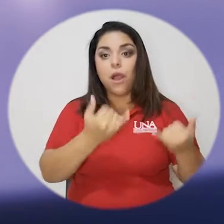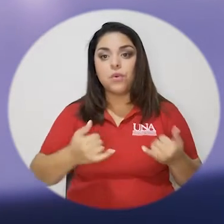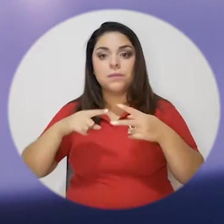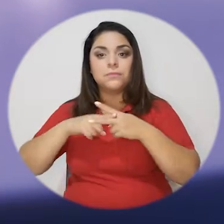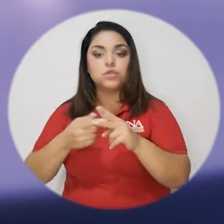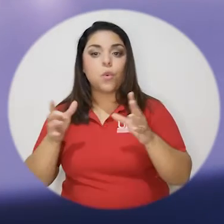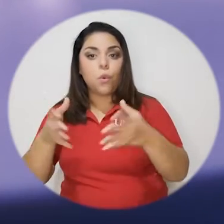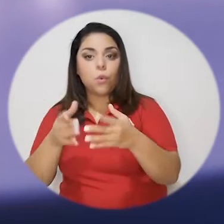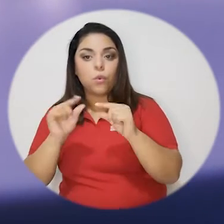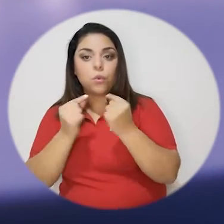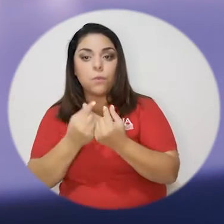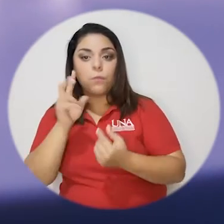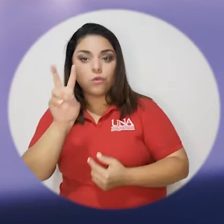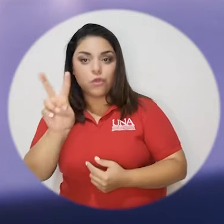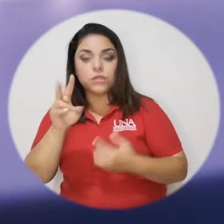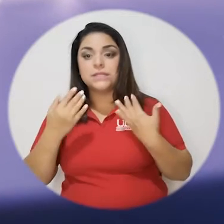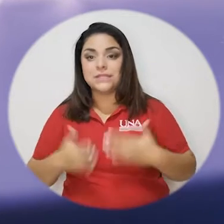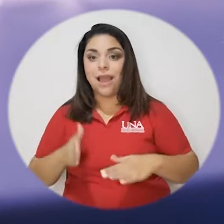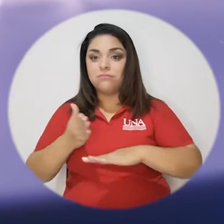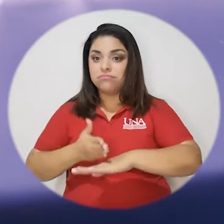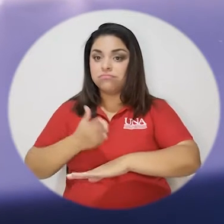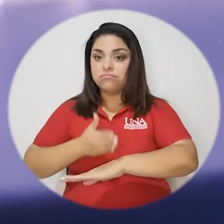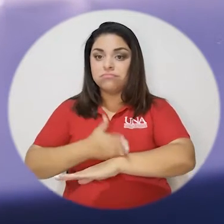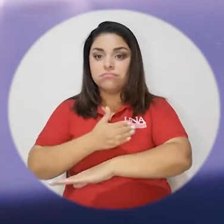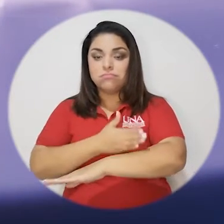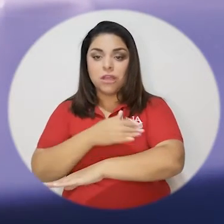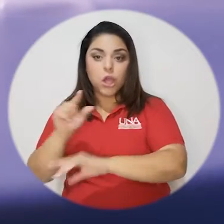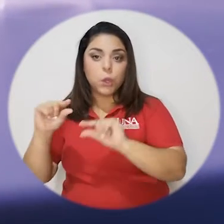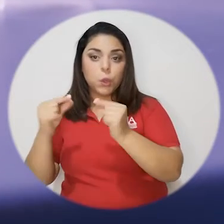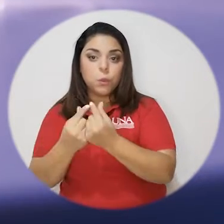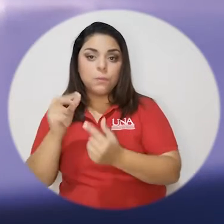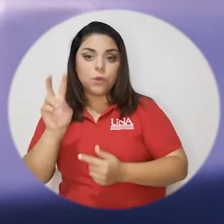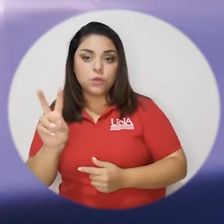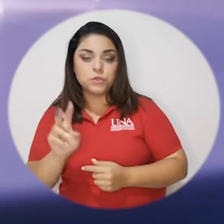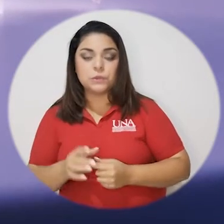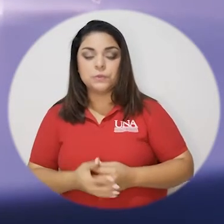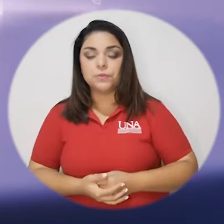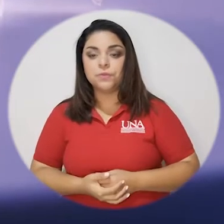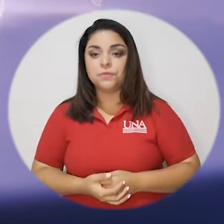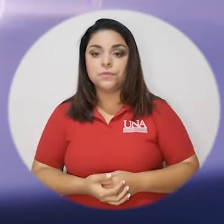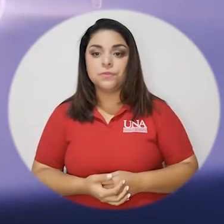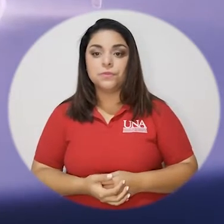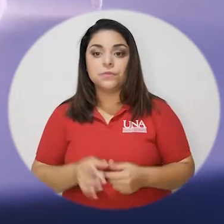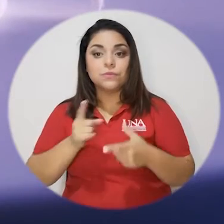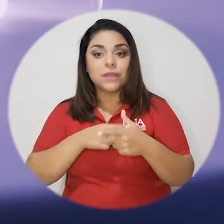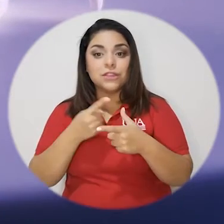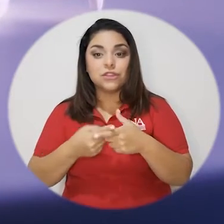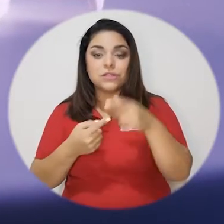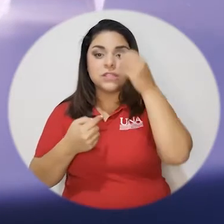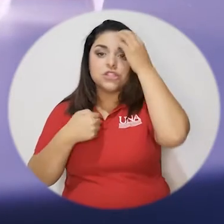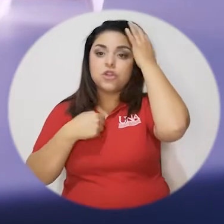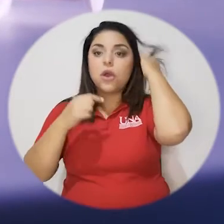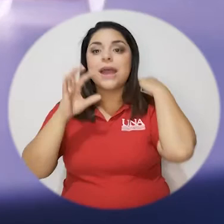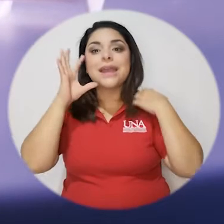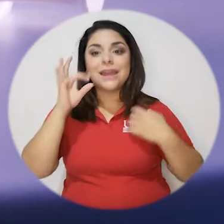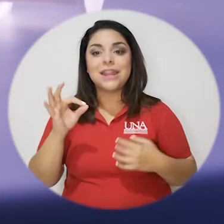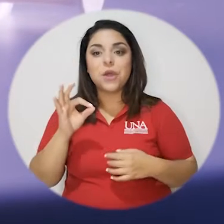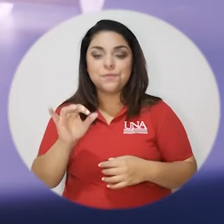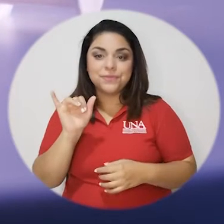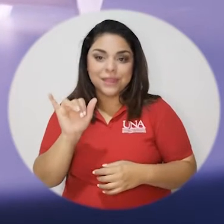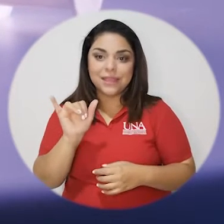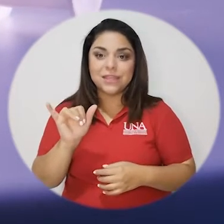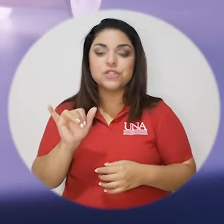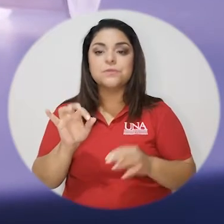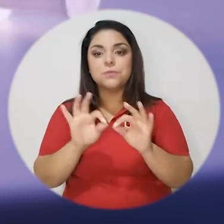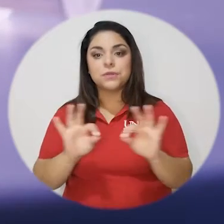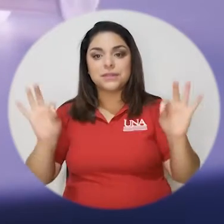1 y ya estamos con el grupo 2. Vamos caminando con parte del grupo 2. Entonces,